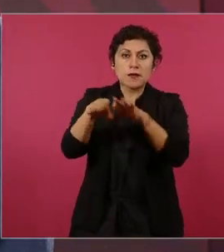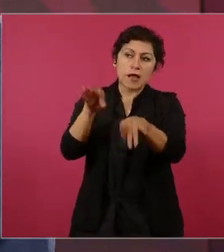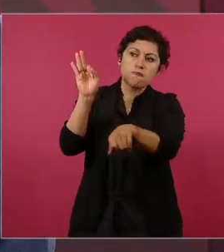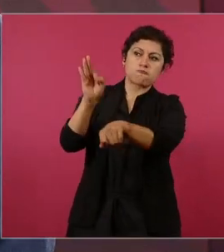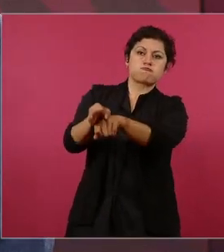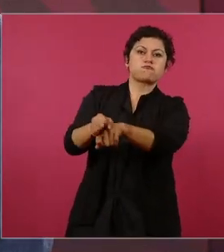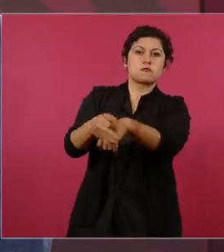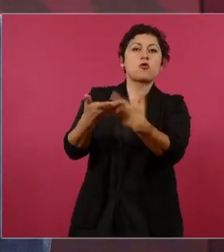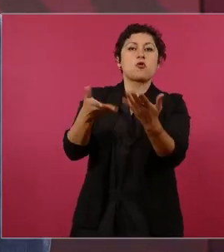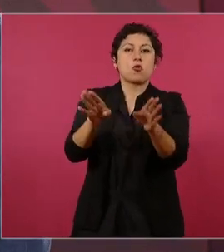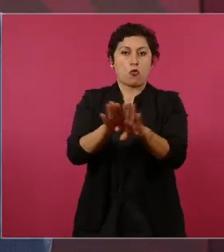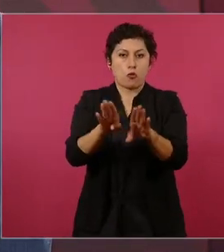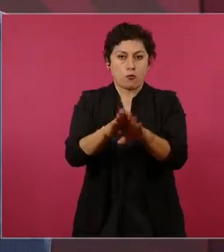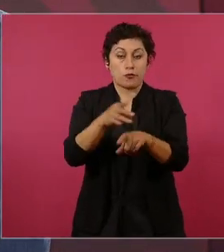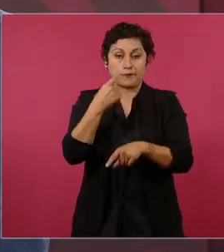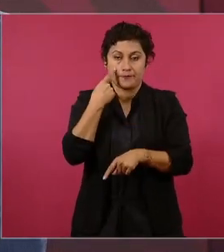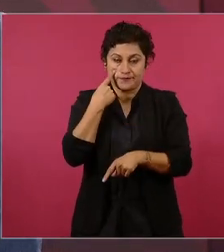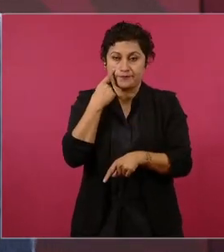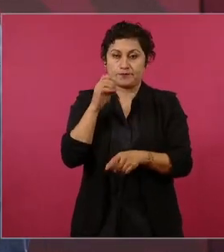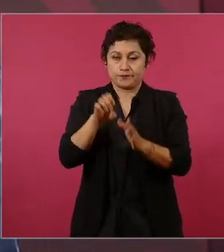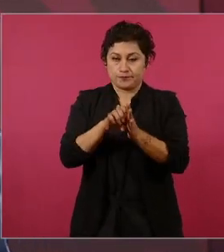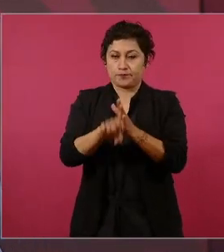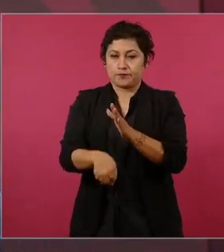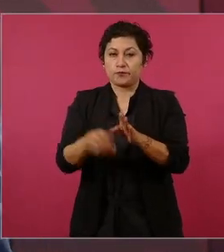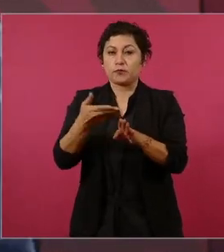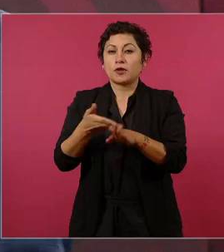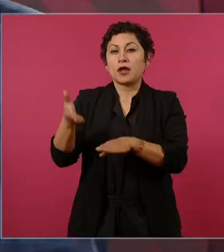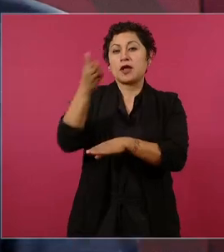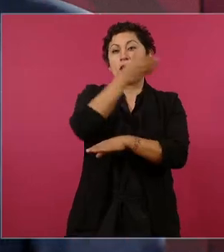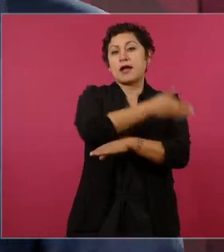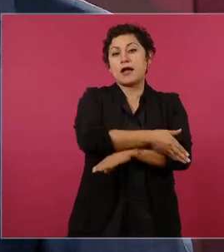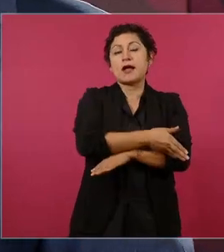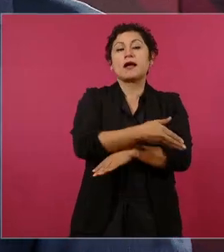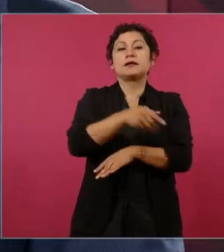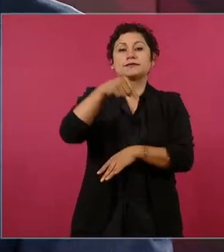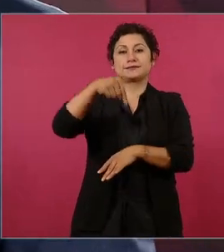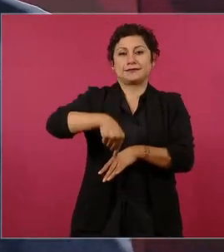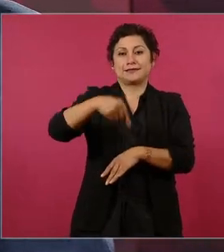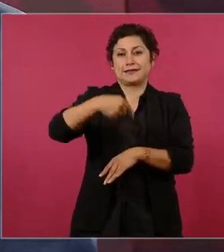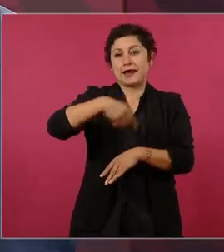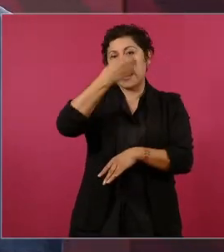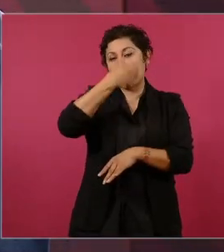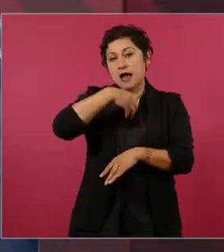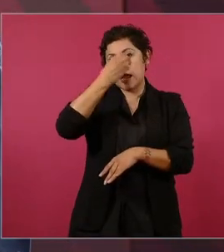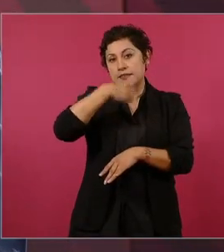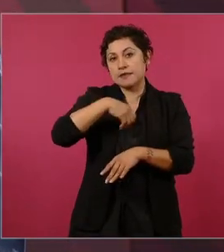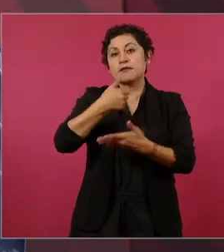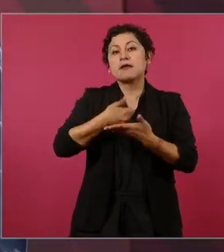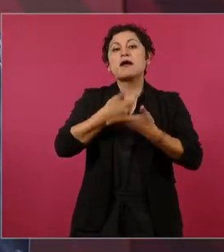época del general Cárdenas, un mecanismo de ayuda al pueblo